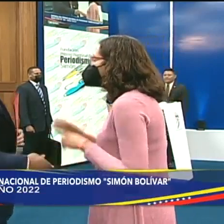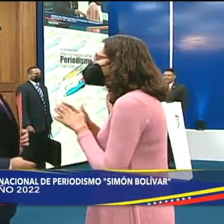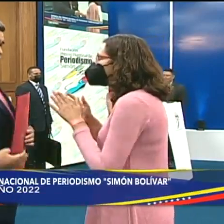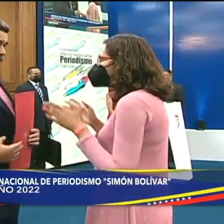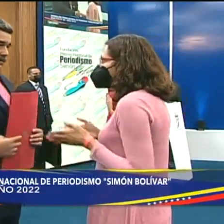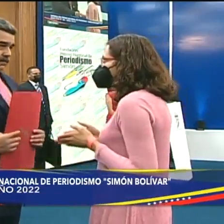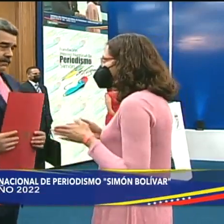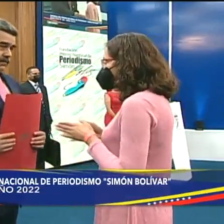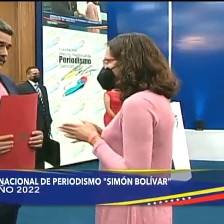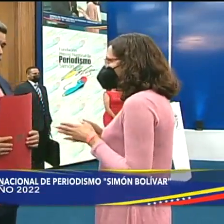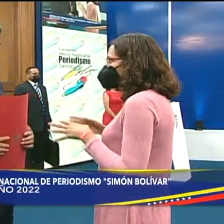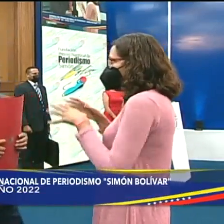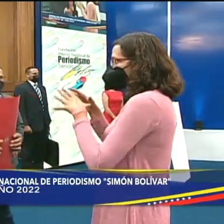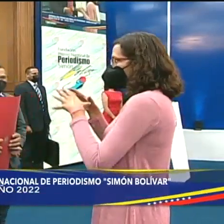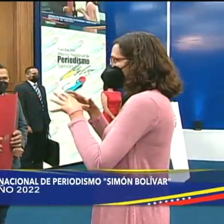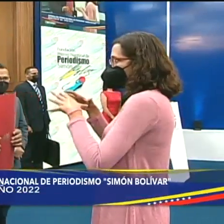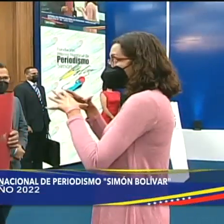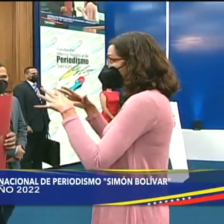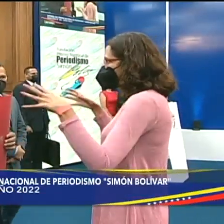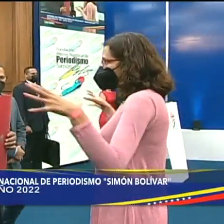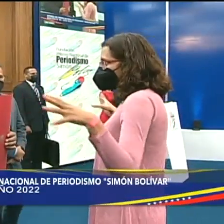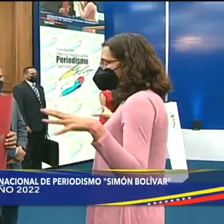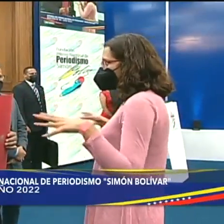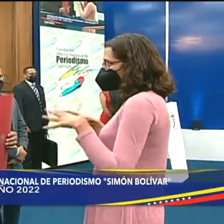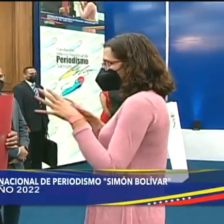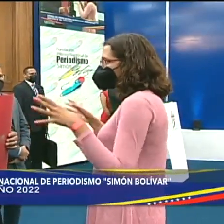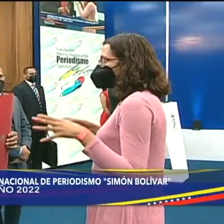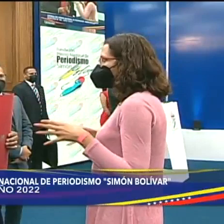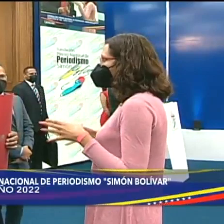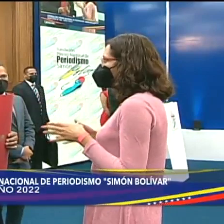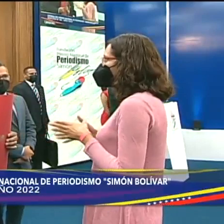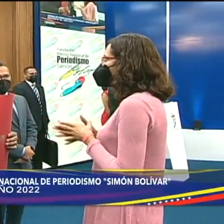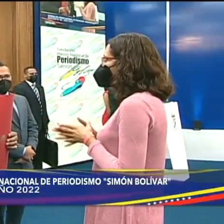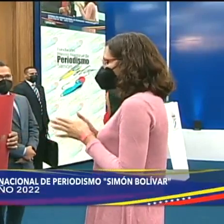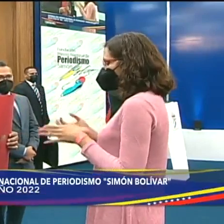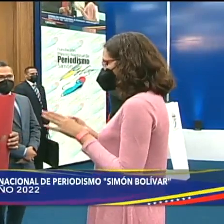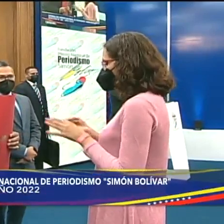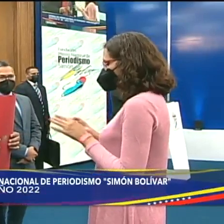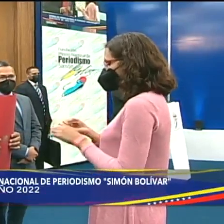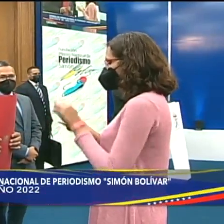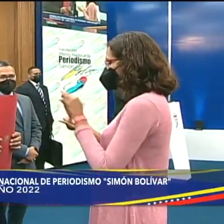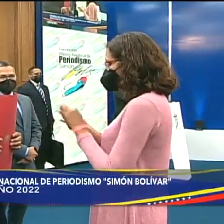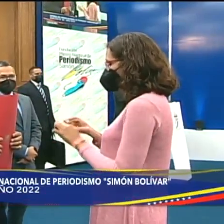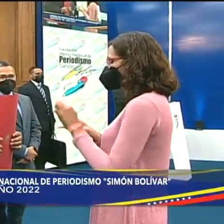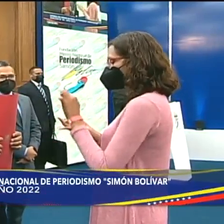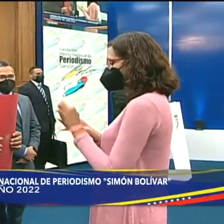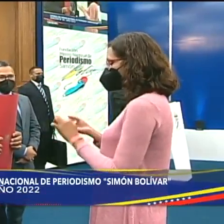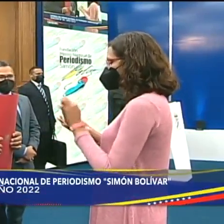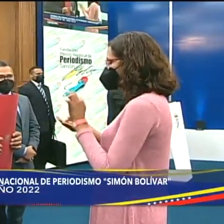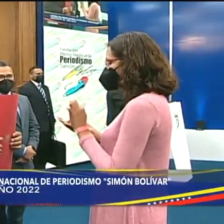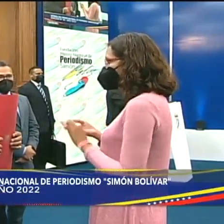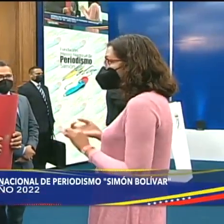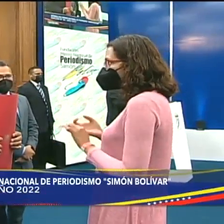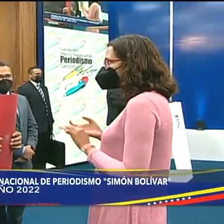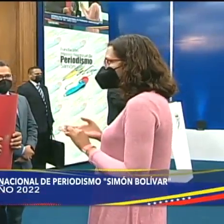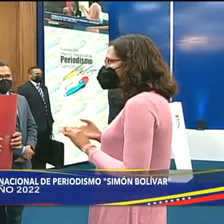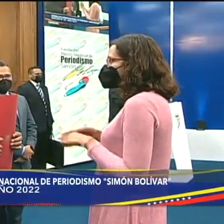Andrade entonces se levanta con la mención especial por su trabajo de investigación, Medios contra la Democracia, El fin del mito